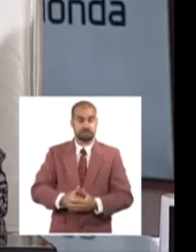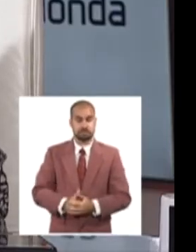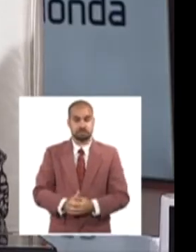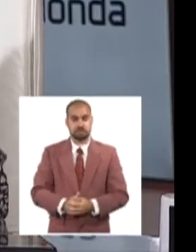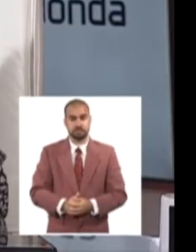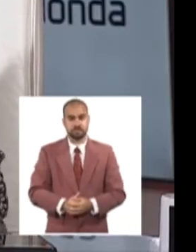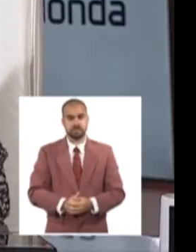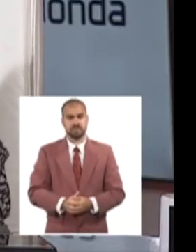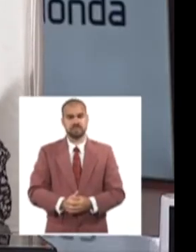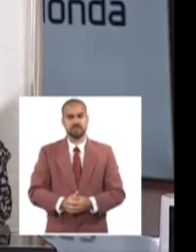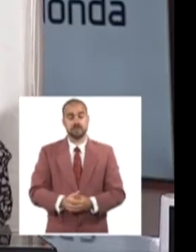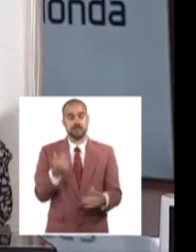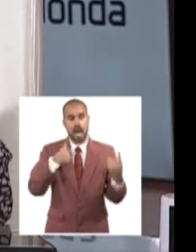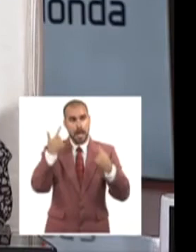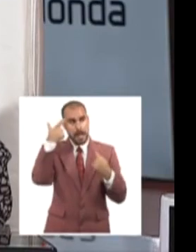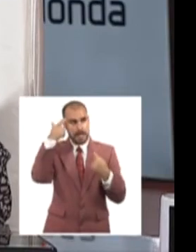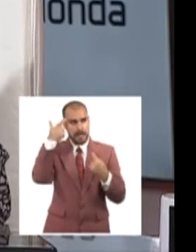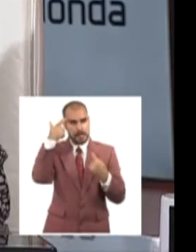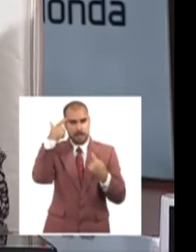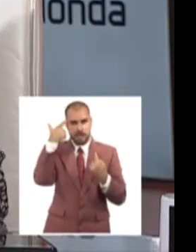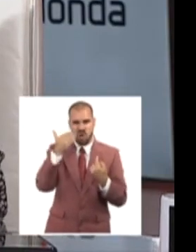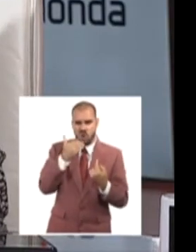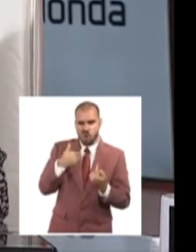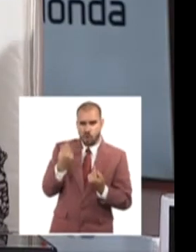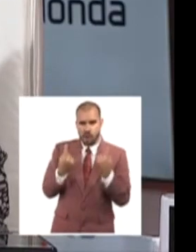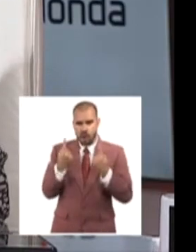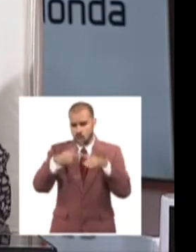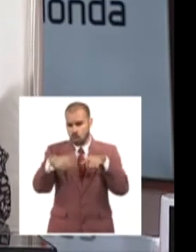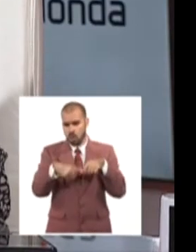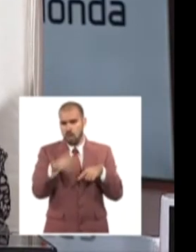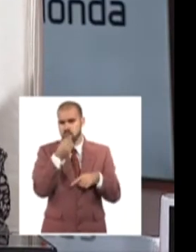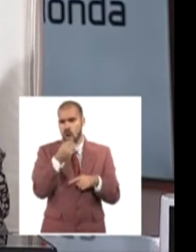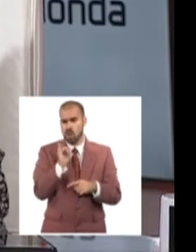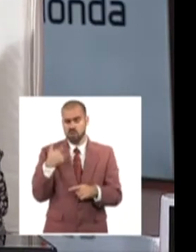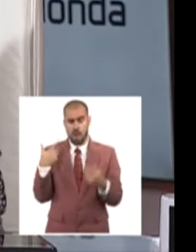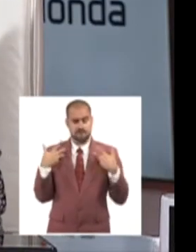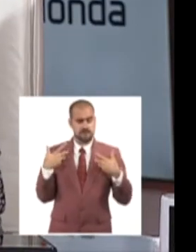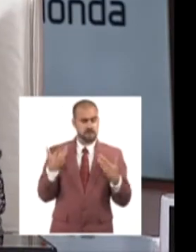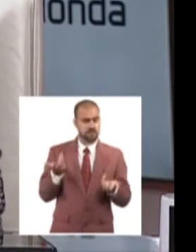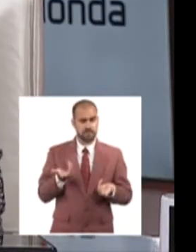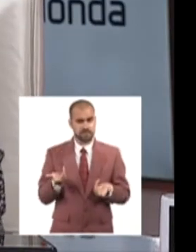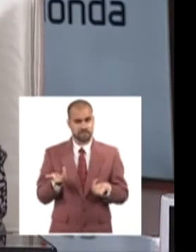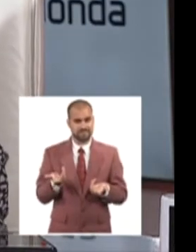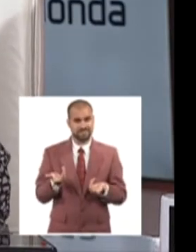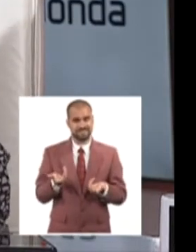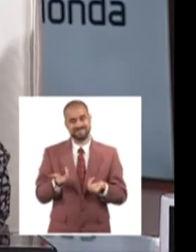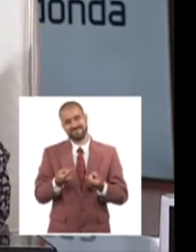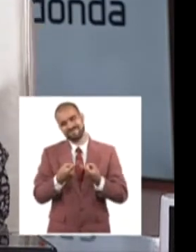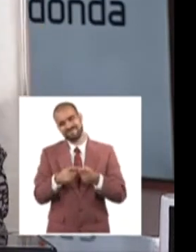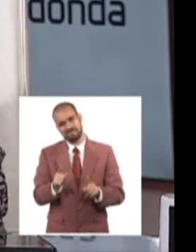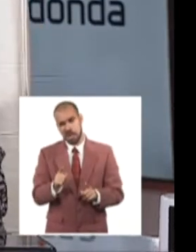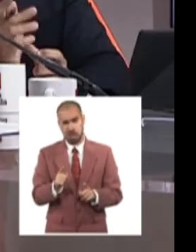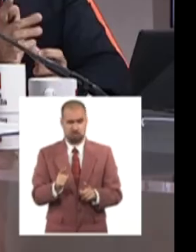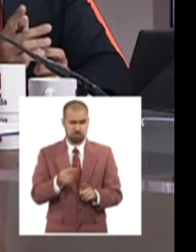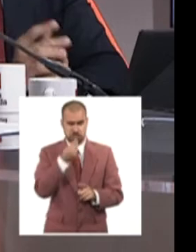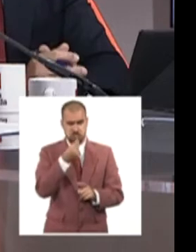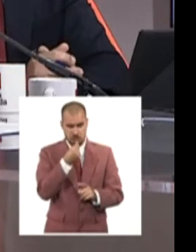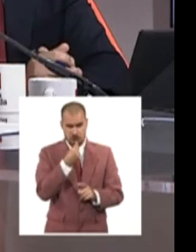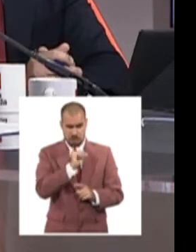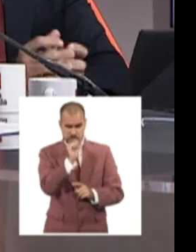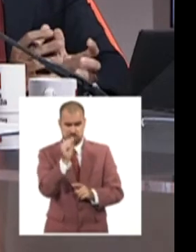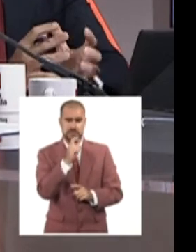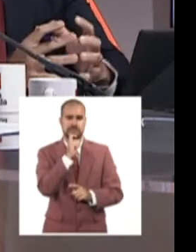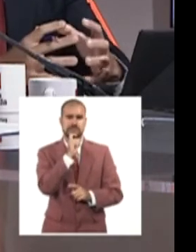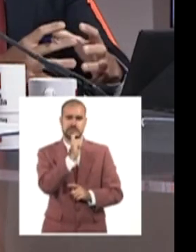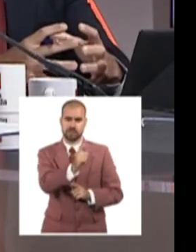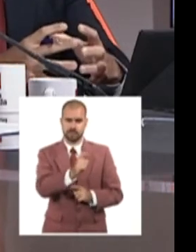él está buscando cualquier alternativa que limpio un poco su imagen pero realmente tiene muy pocas posibilidades y es interesante